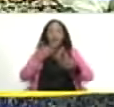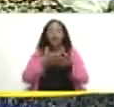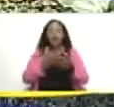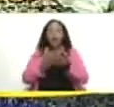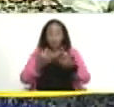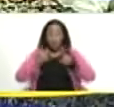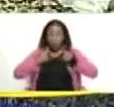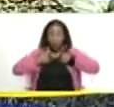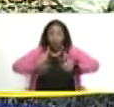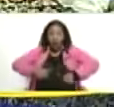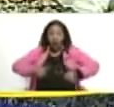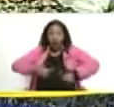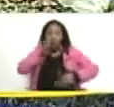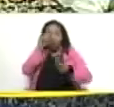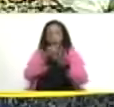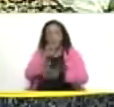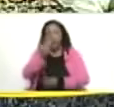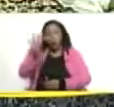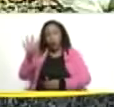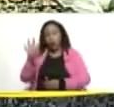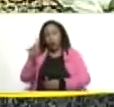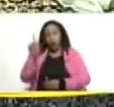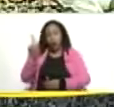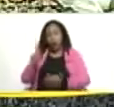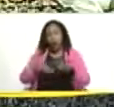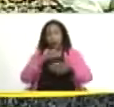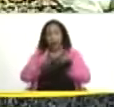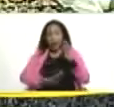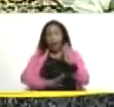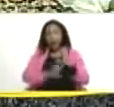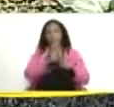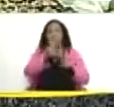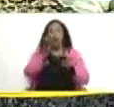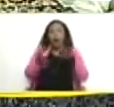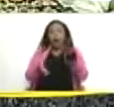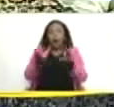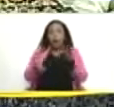2024. Meta central: elevar los equilibrios.